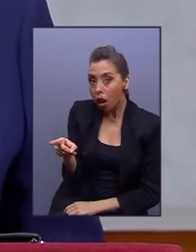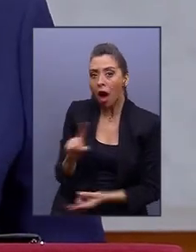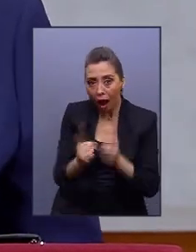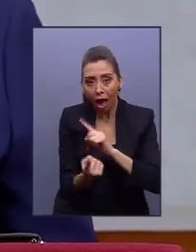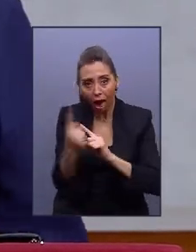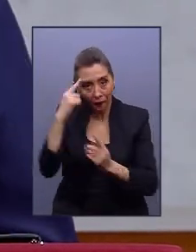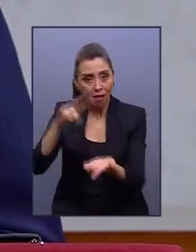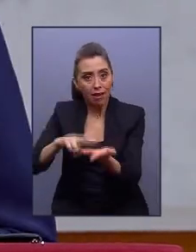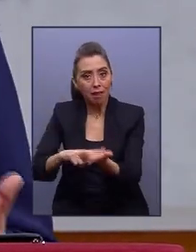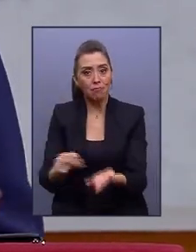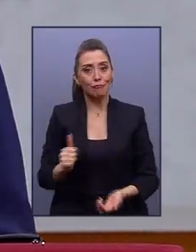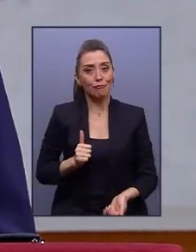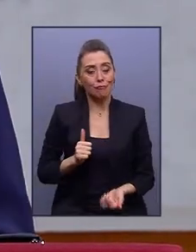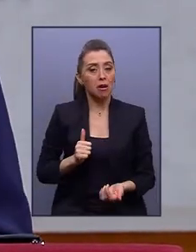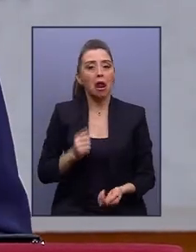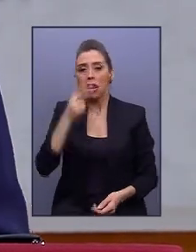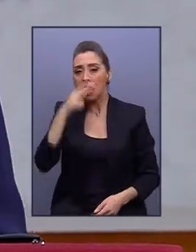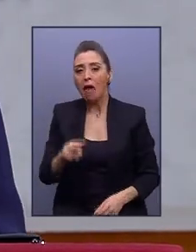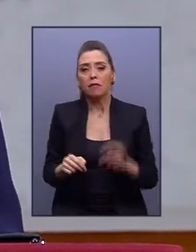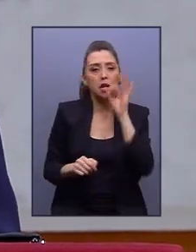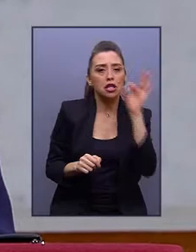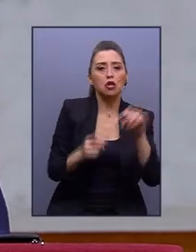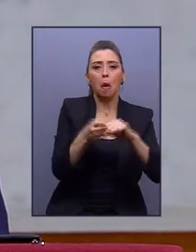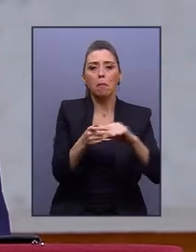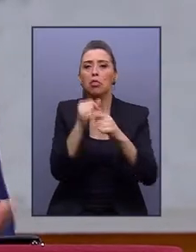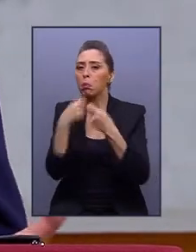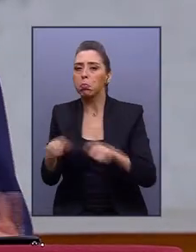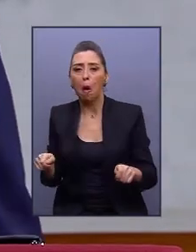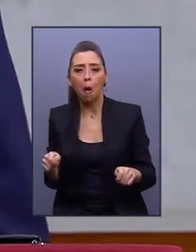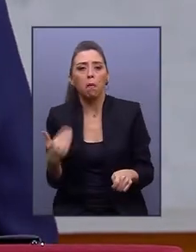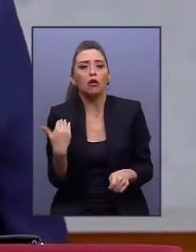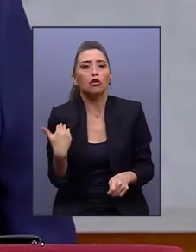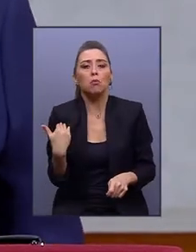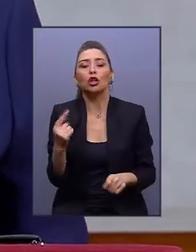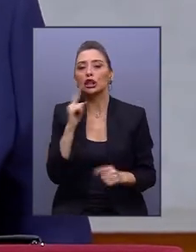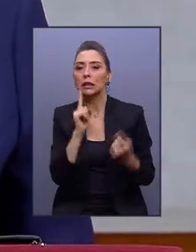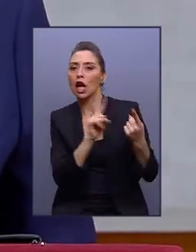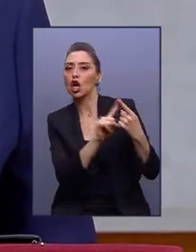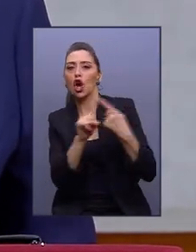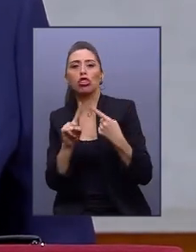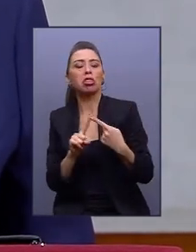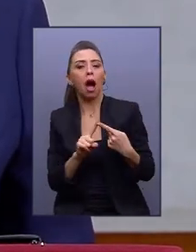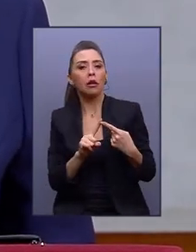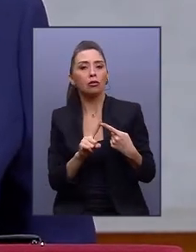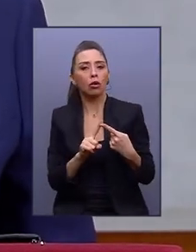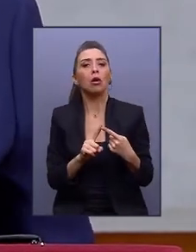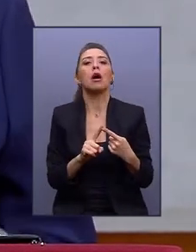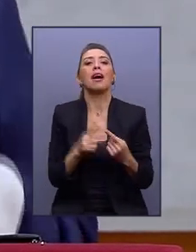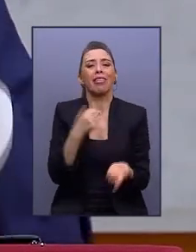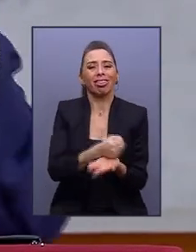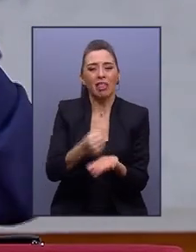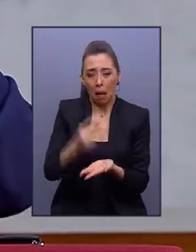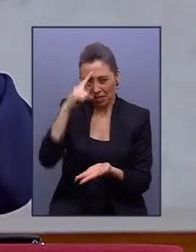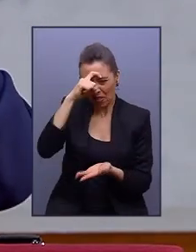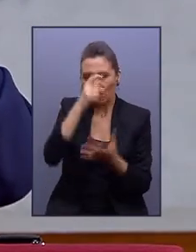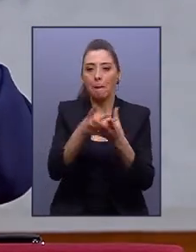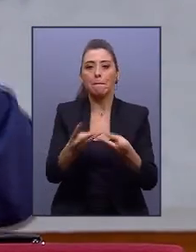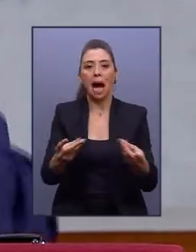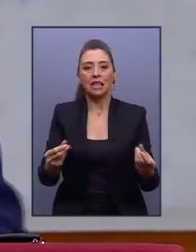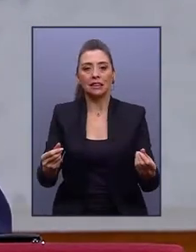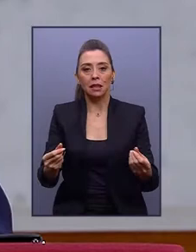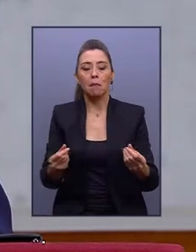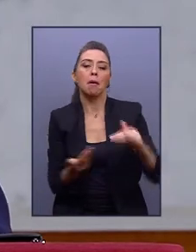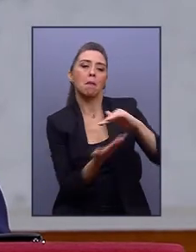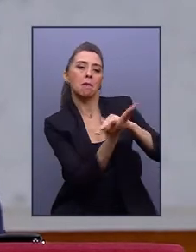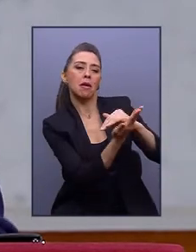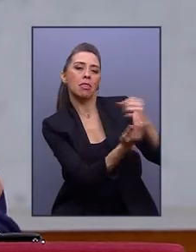realidad, independiente de su origen social o de su red de contactos. Hemos simplificado los trámites y la postulación a